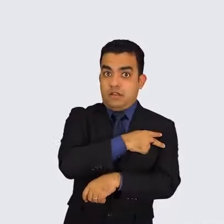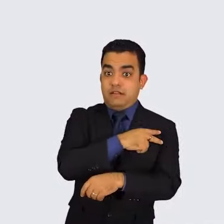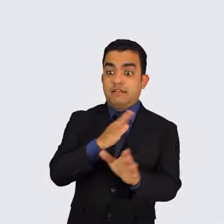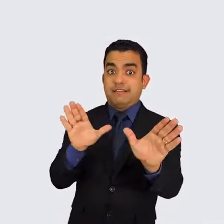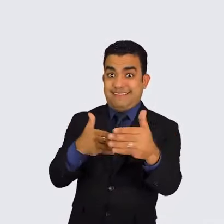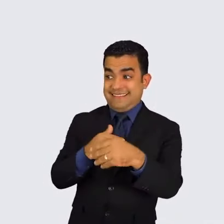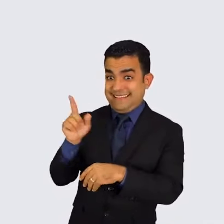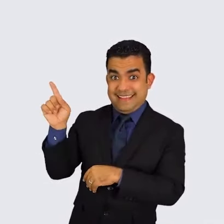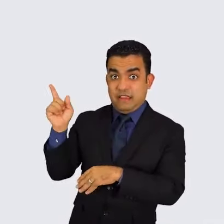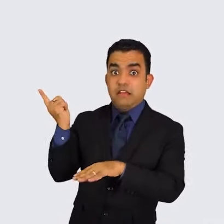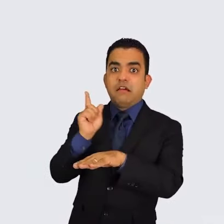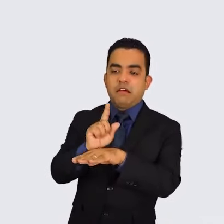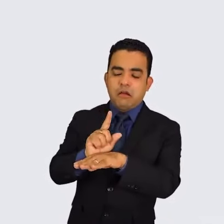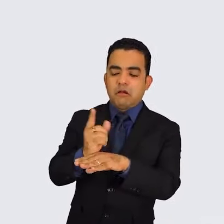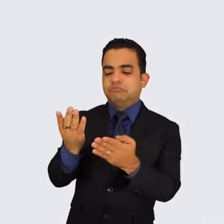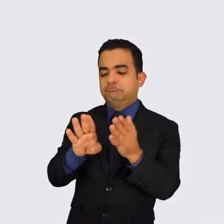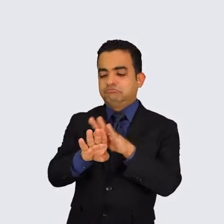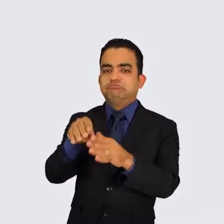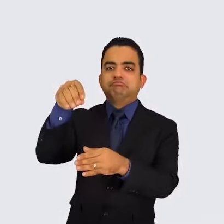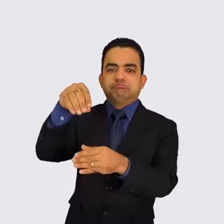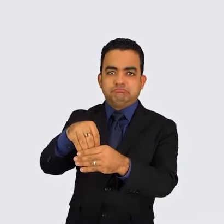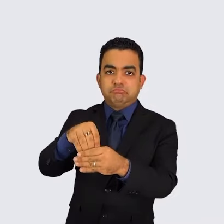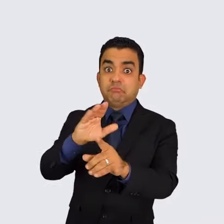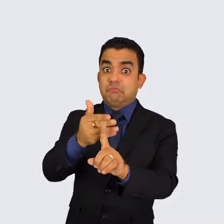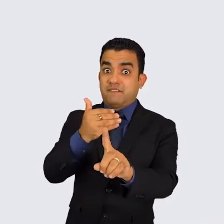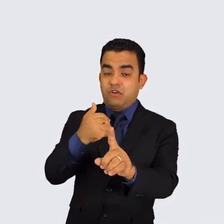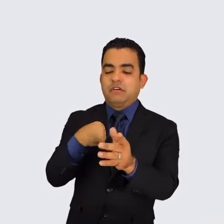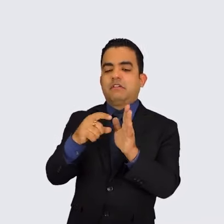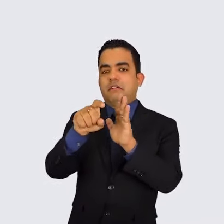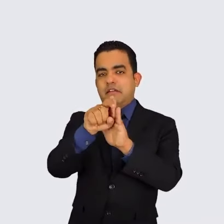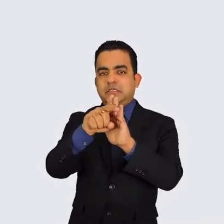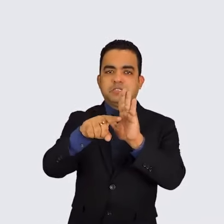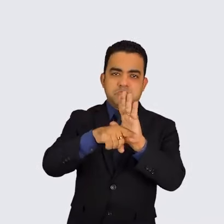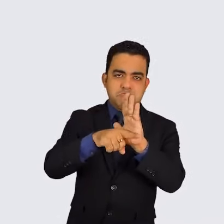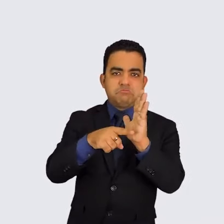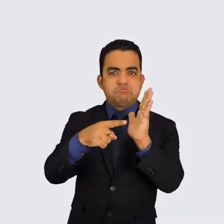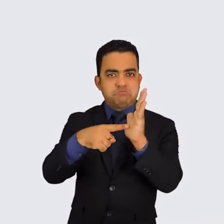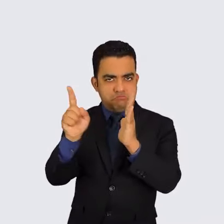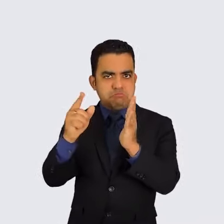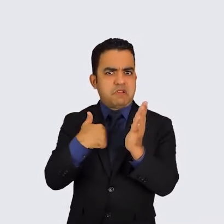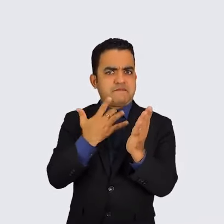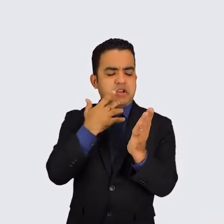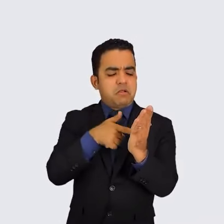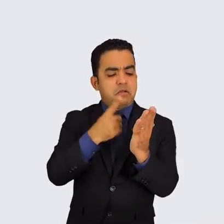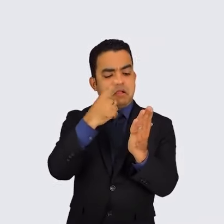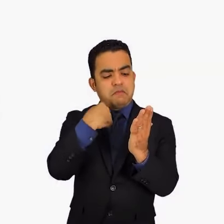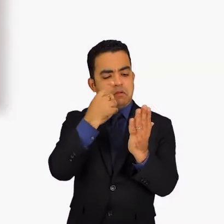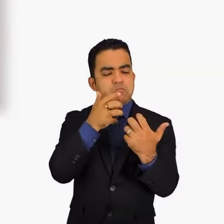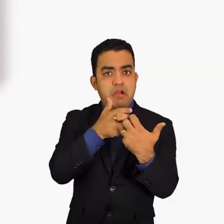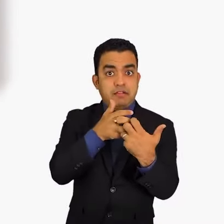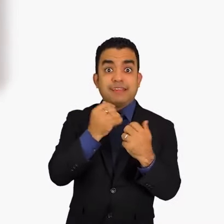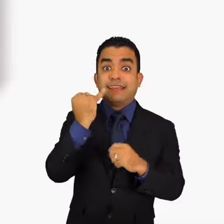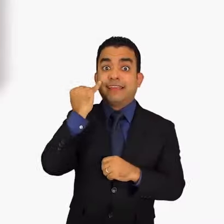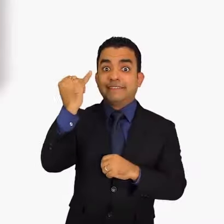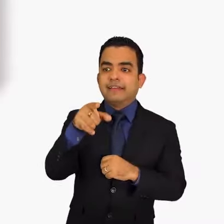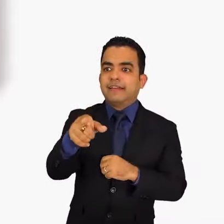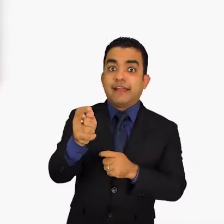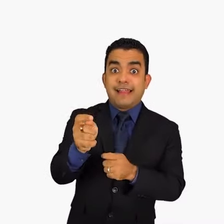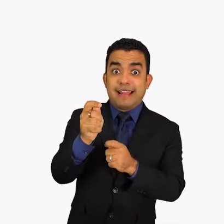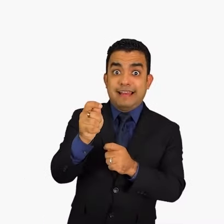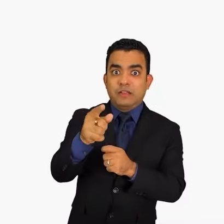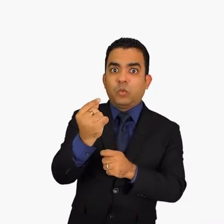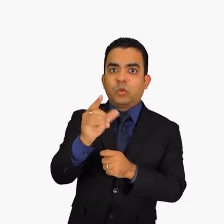las elecciones de las alcaldías, regidurías, direcciones de los distritos municipales y las vocalías de los mismos. Ve